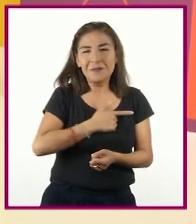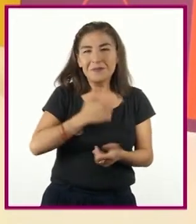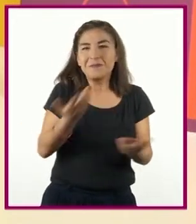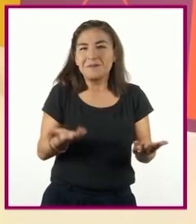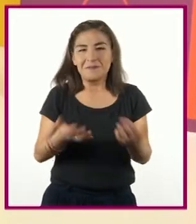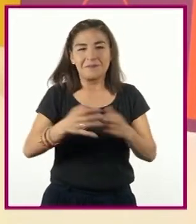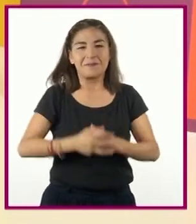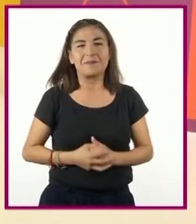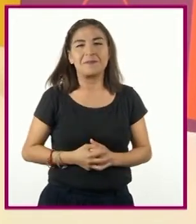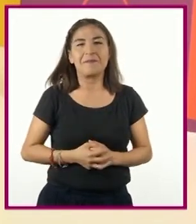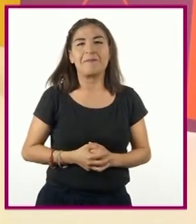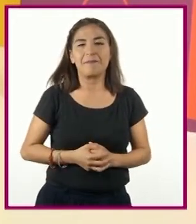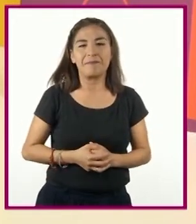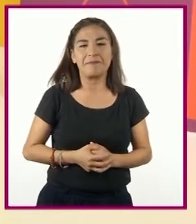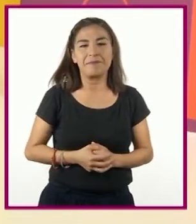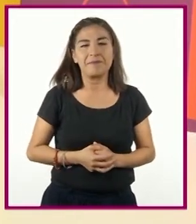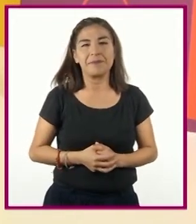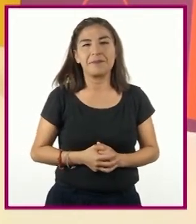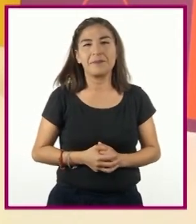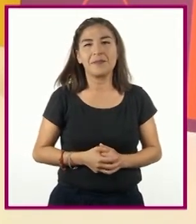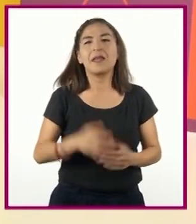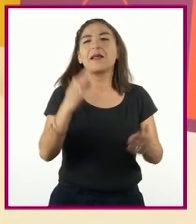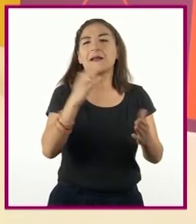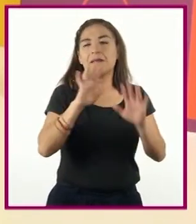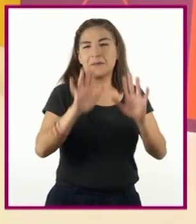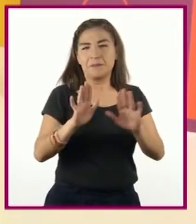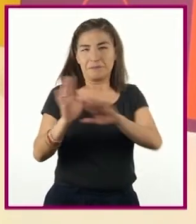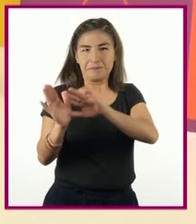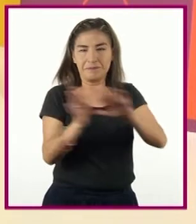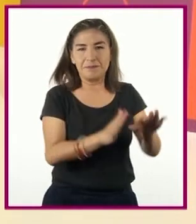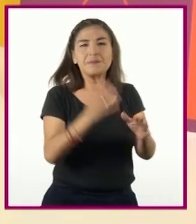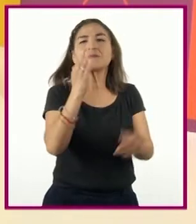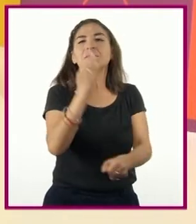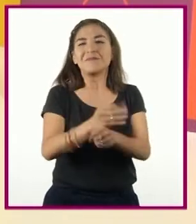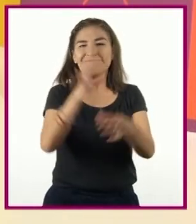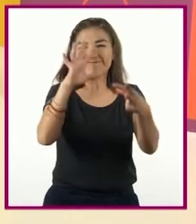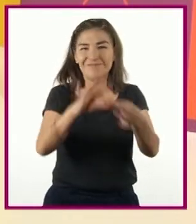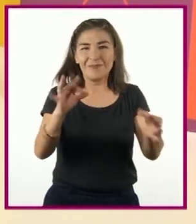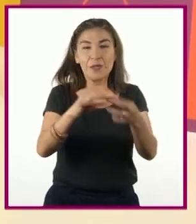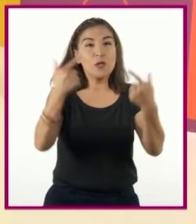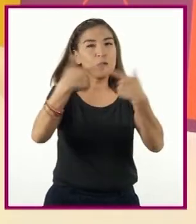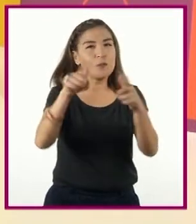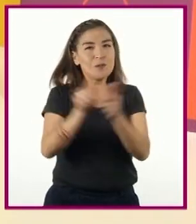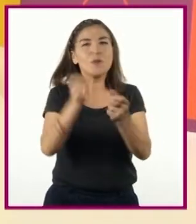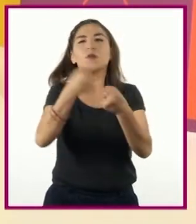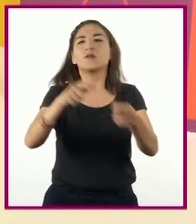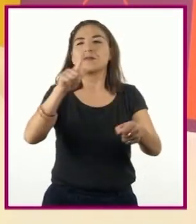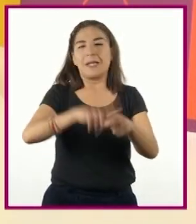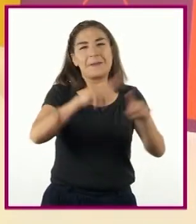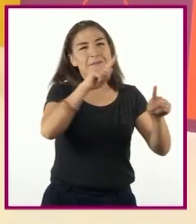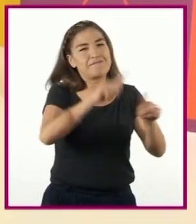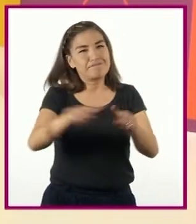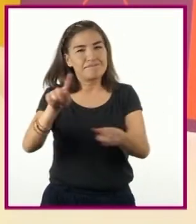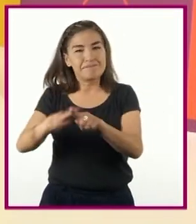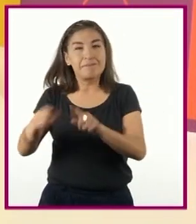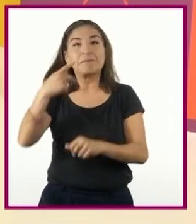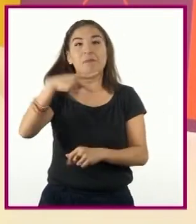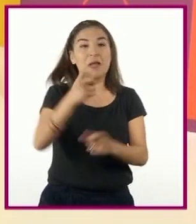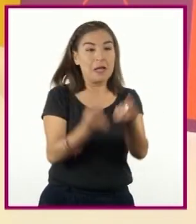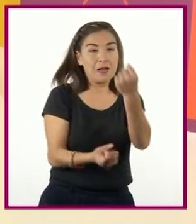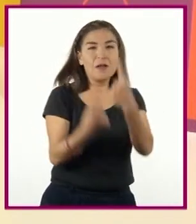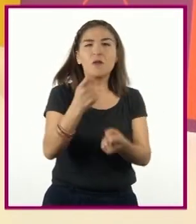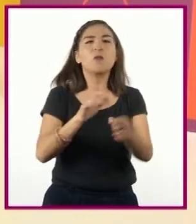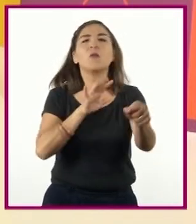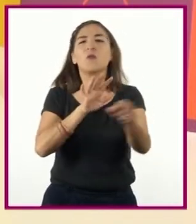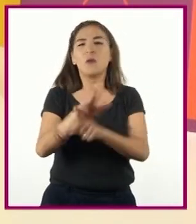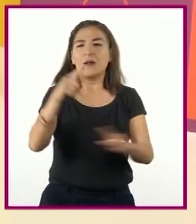gustos. Ahora bien, como mencionamos, los grupos sociales son diversos, pero algunos de los grupos sociales que